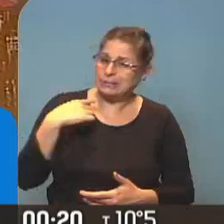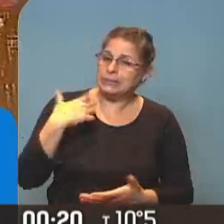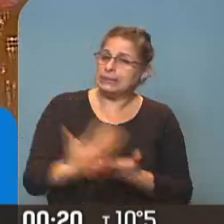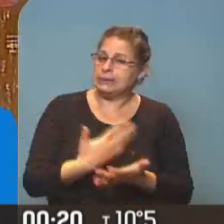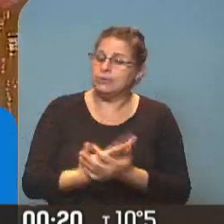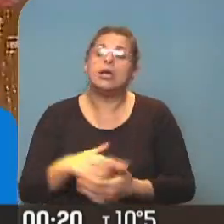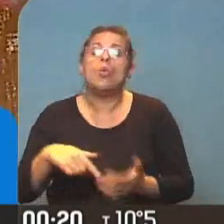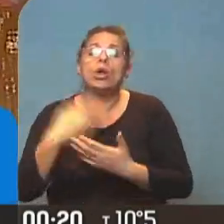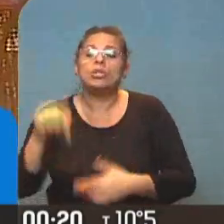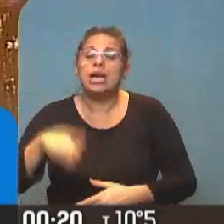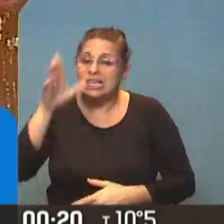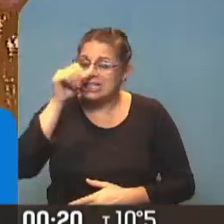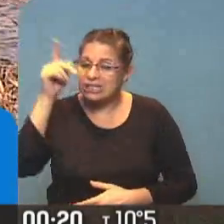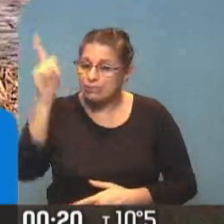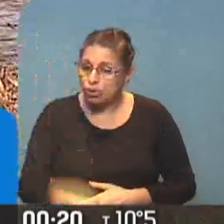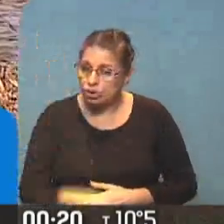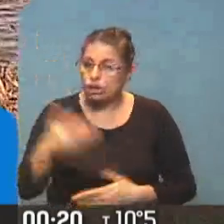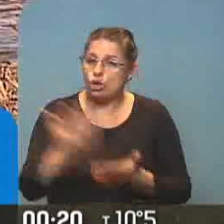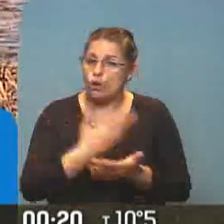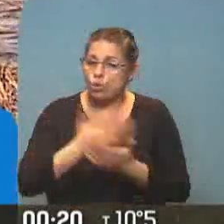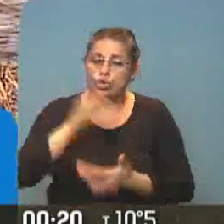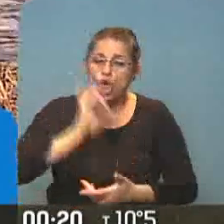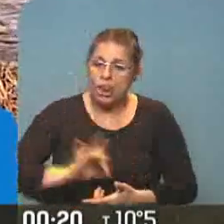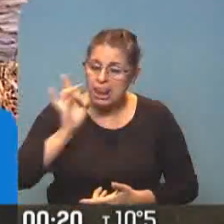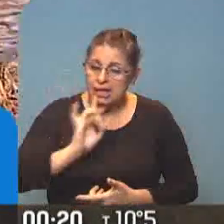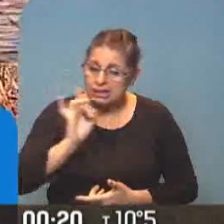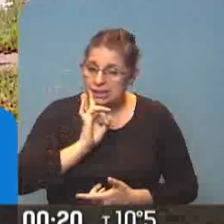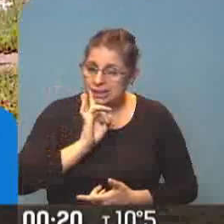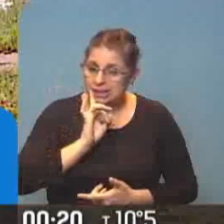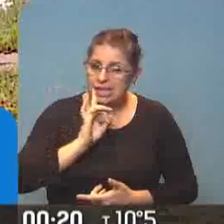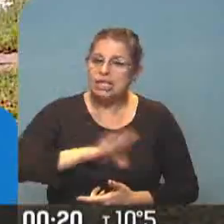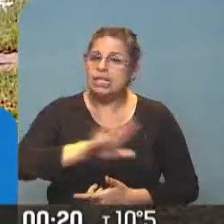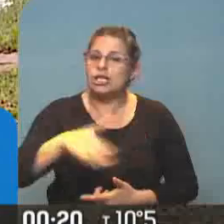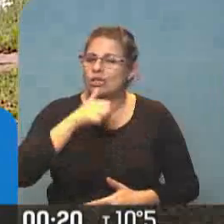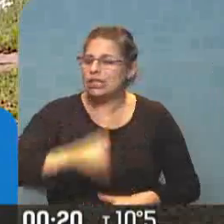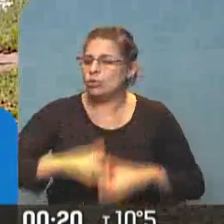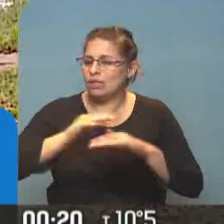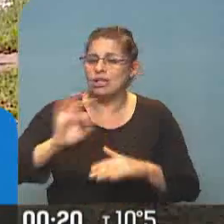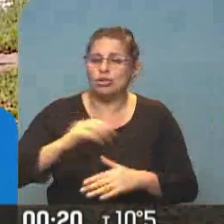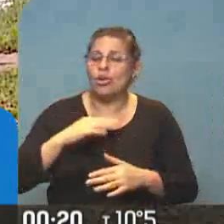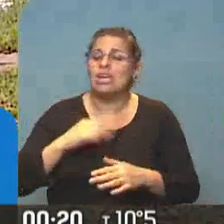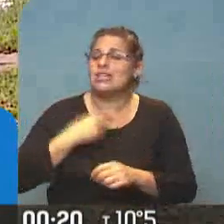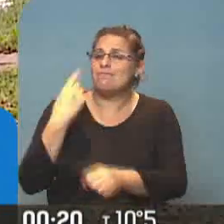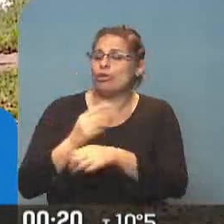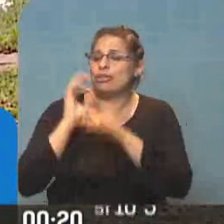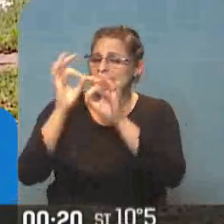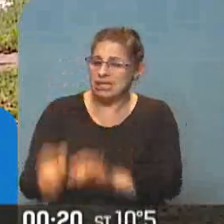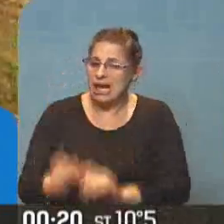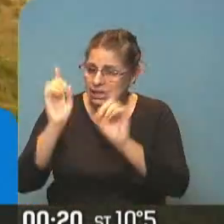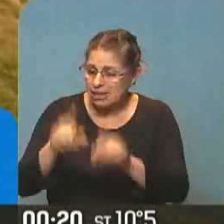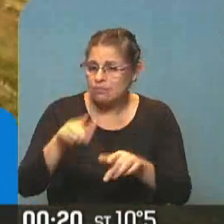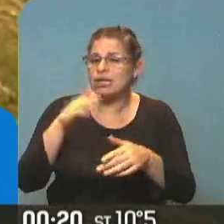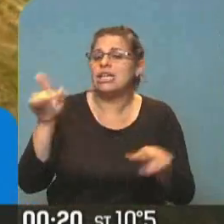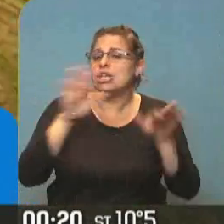de Buenos Aires, el 60% de la producción lechera está en regiones inundadas o anegadas, al igual que un porcentaje